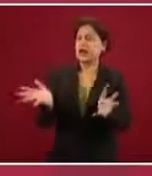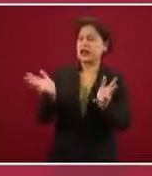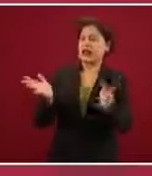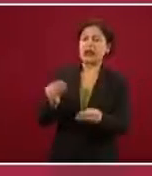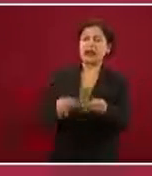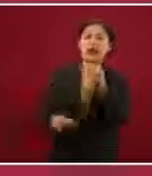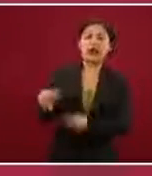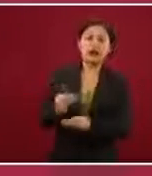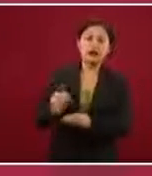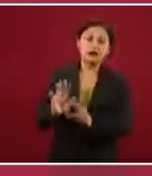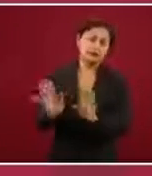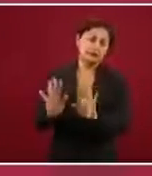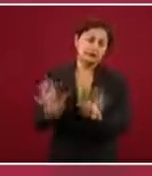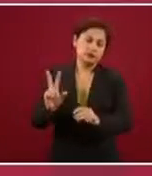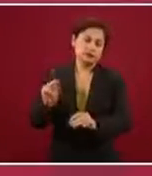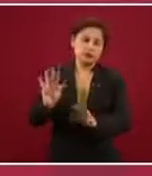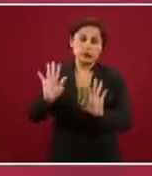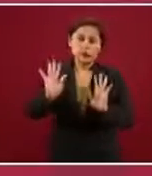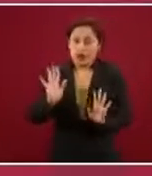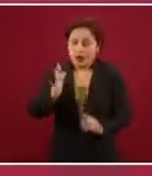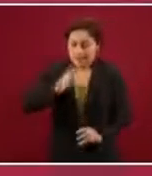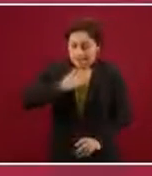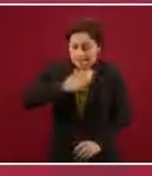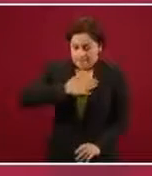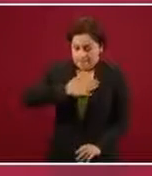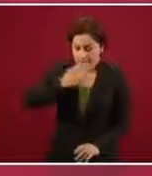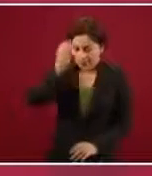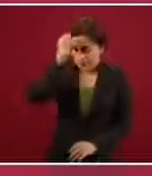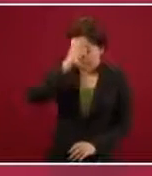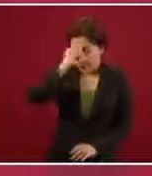Pero ese es mi punto de vista. Hay quienes